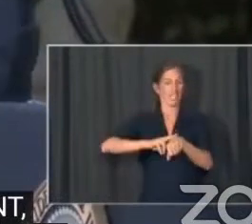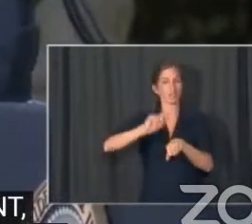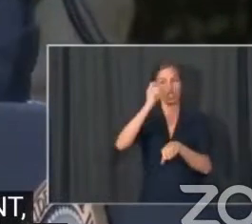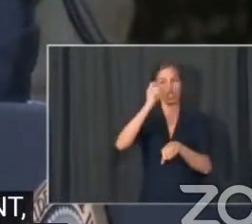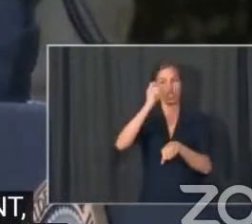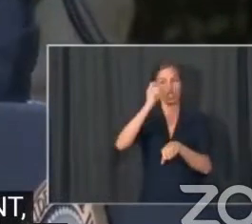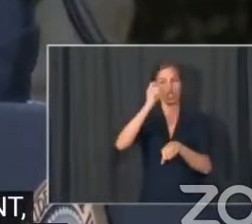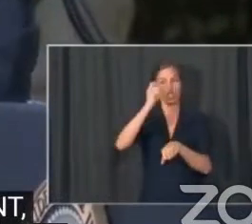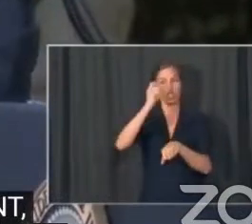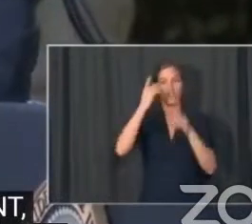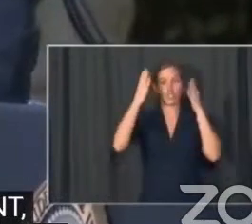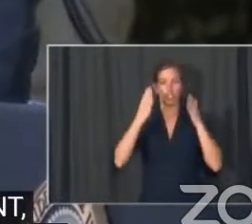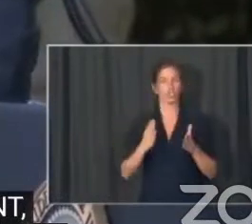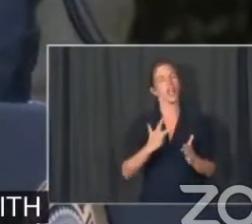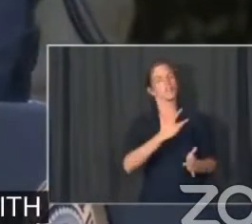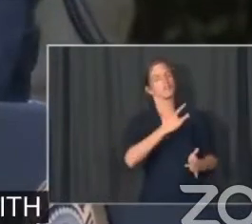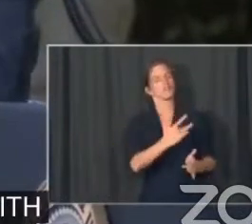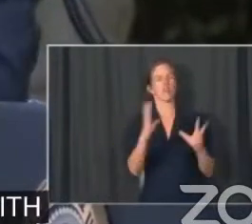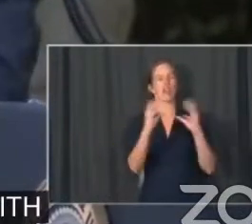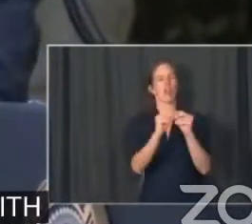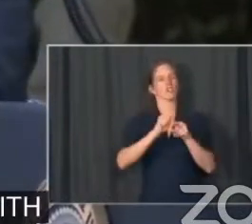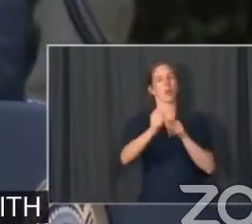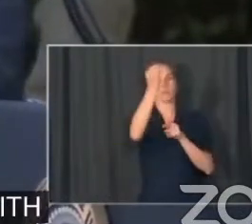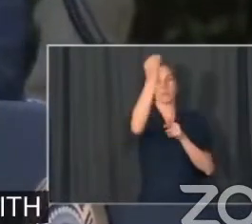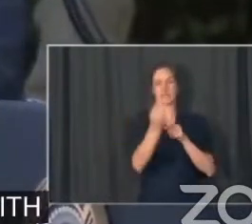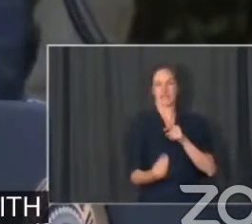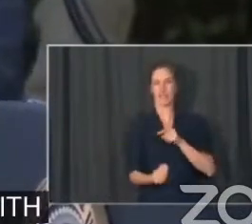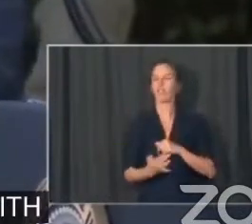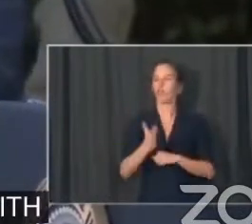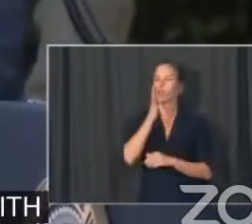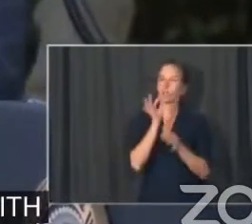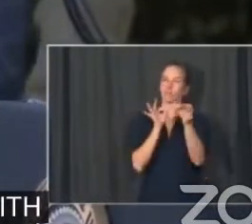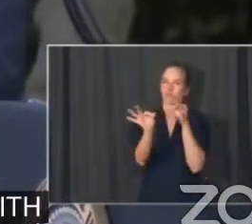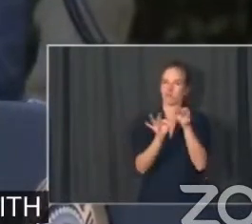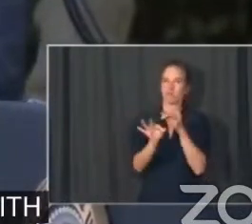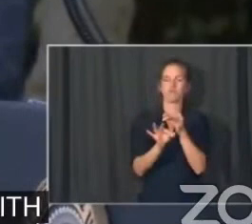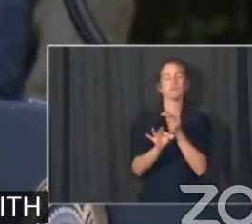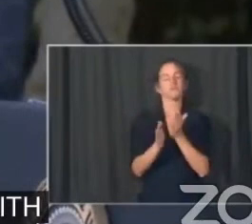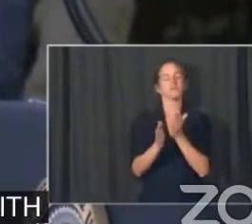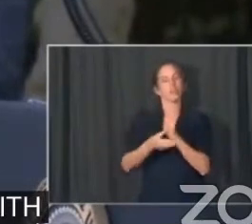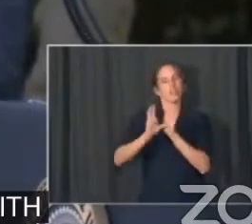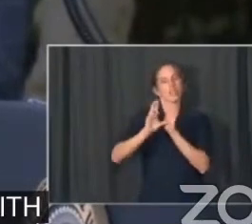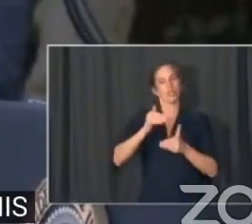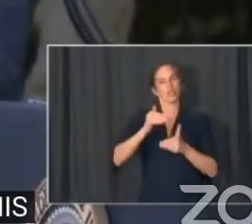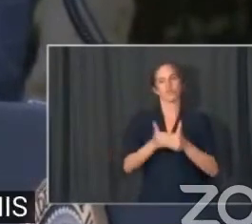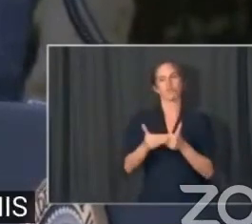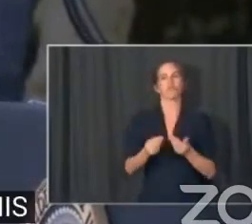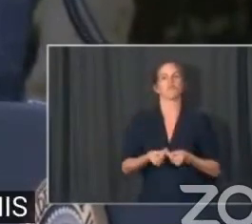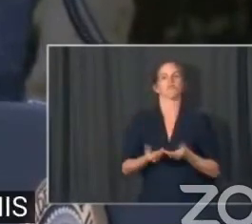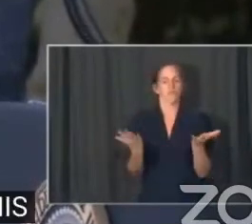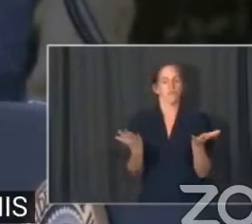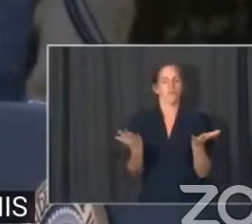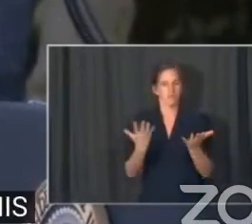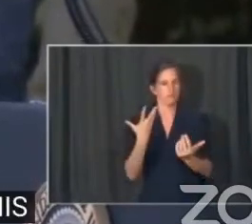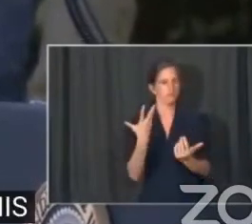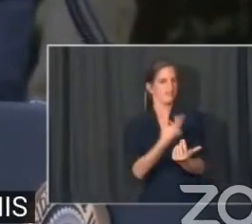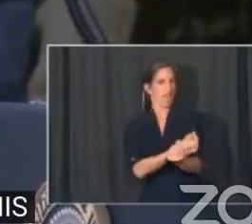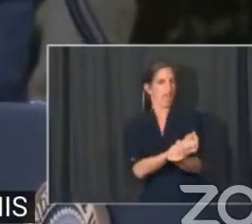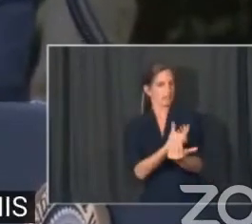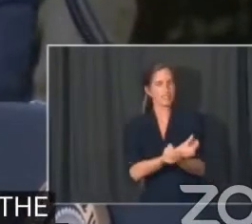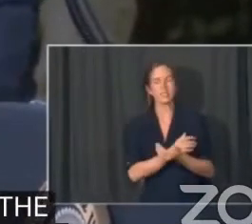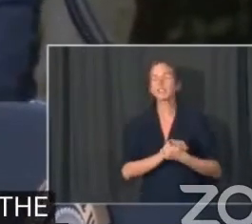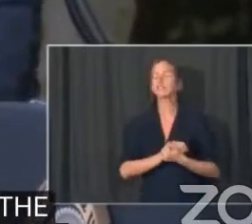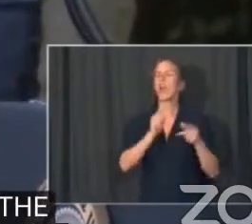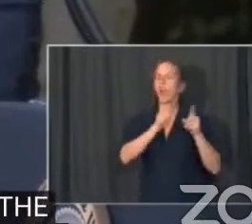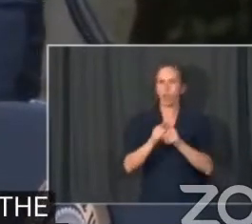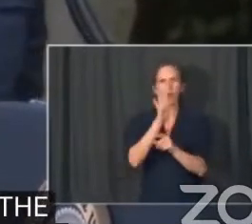this Monday. Déjeme decirle, señor We'll be presidente, reviewing with que them the la Casa del progress Grupo on the de development Trabajo of de a la Casa vaccine, Blanca our se ha plans for reunido distribution. con los gobernadores de la nación But we'll also be